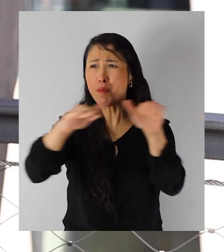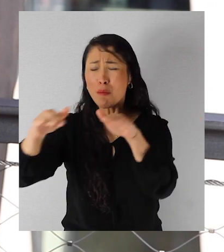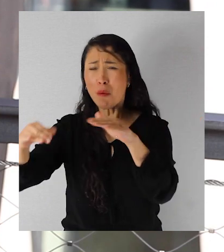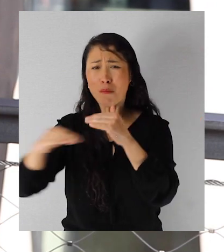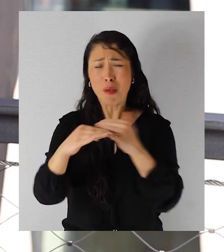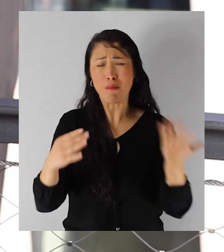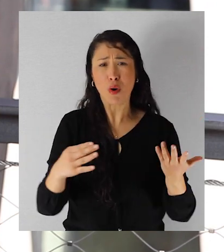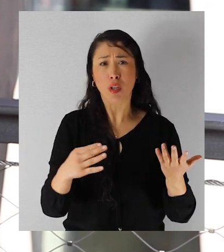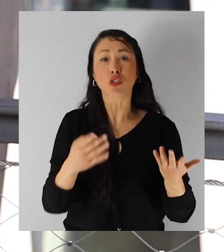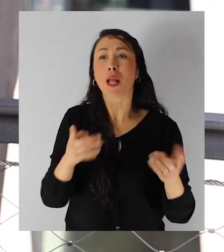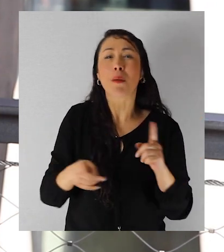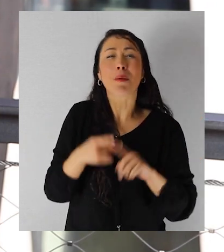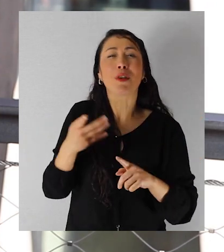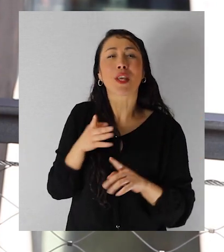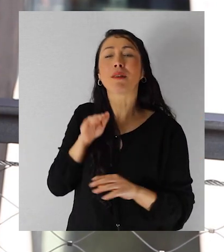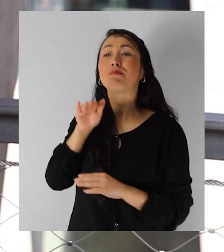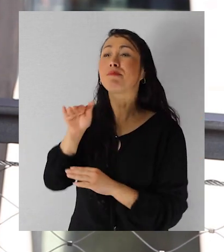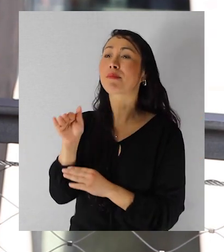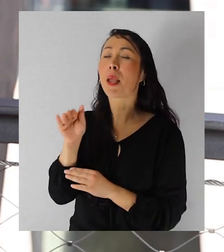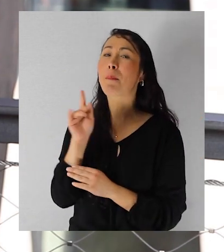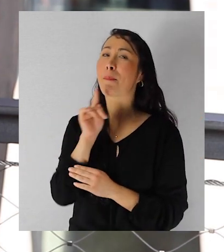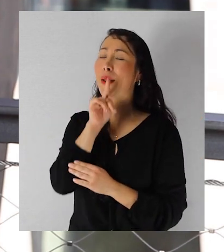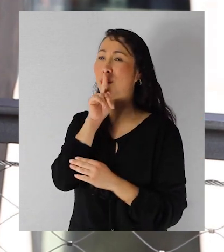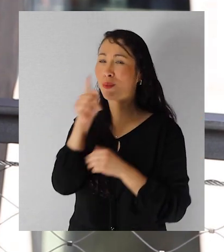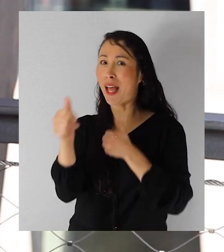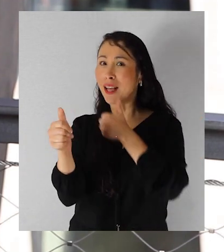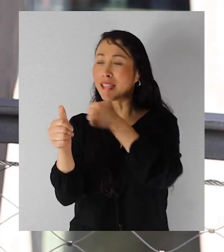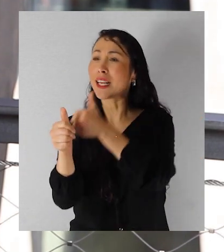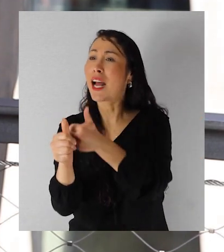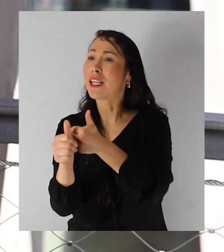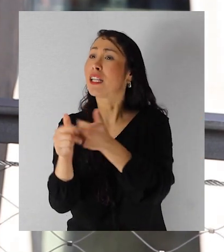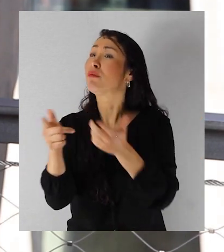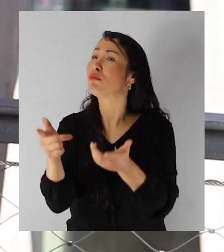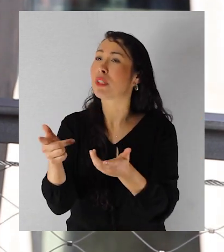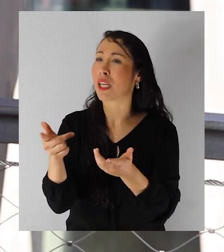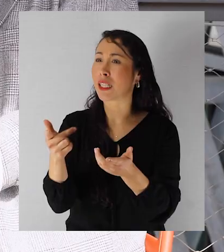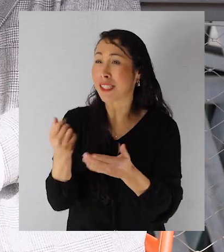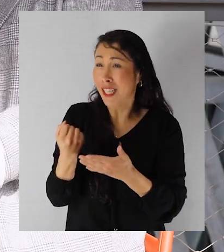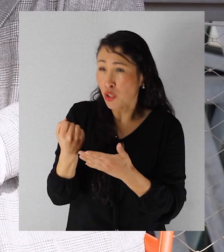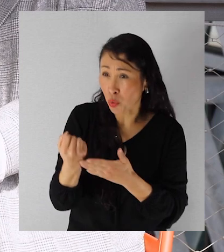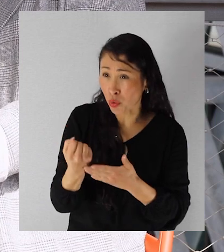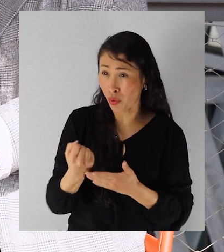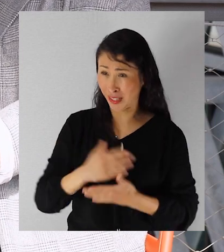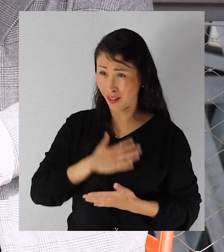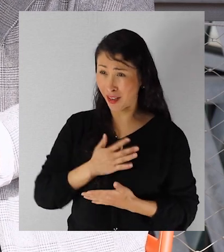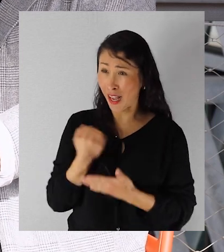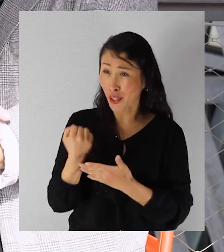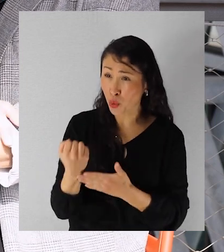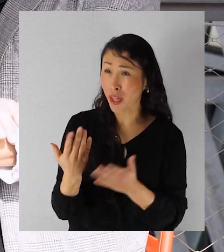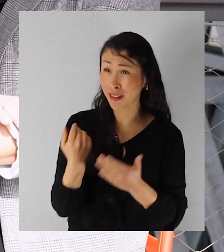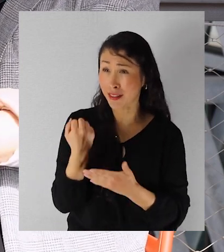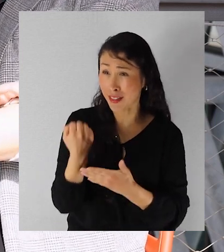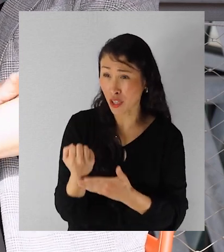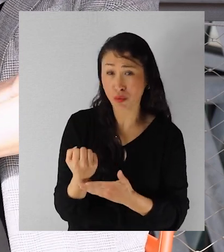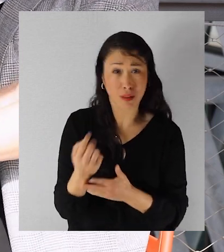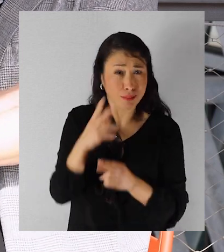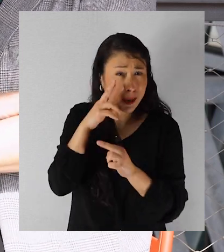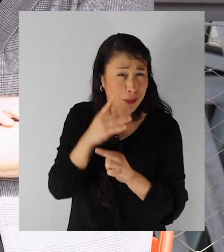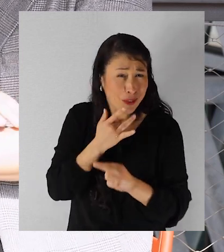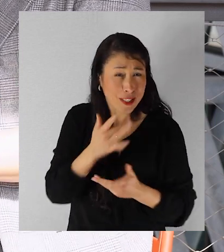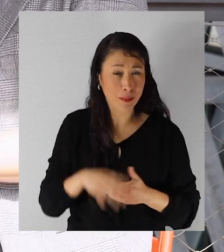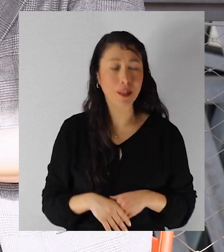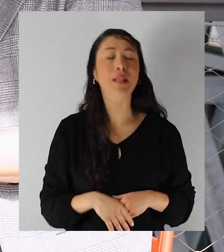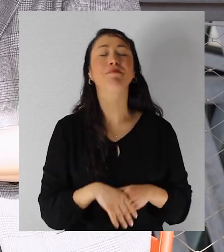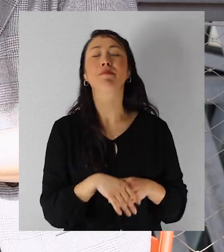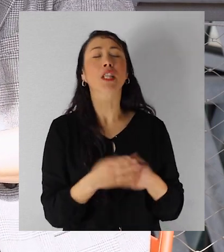el nombre y con respeto preguntar si es que necesita ayuda y cómo te puedo ayudar. Es así de sencillo. Y si las personas, ya para